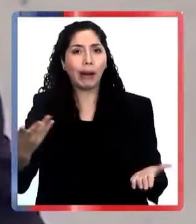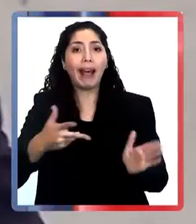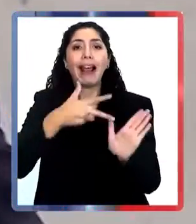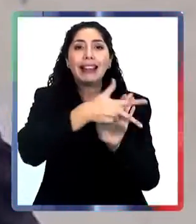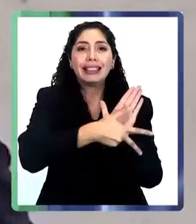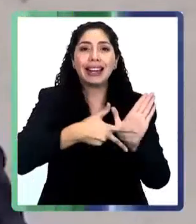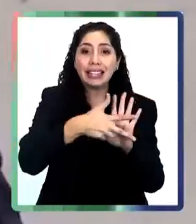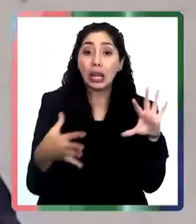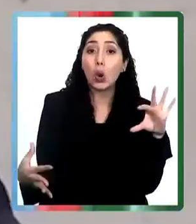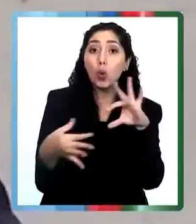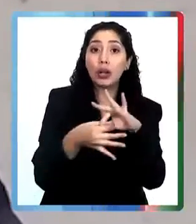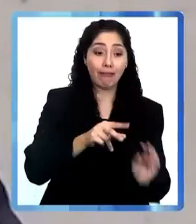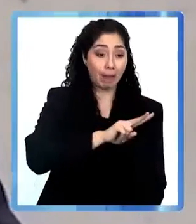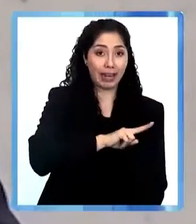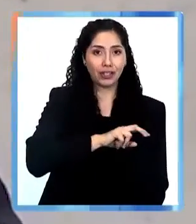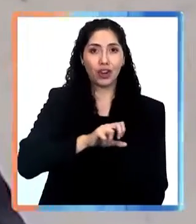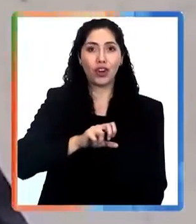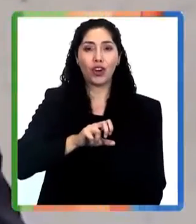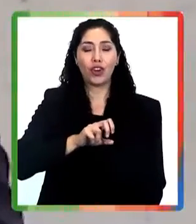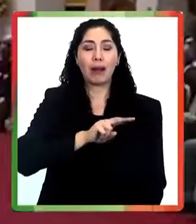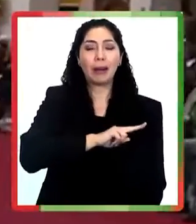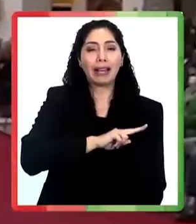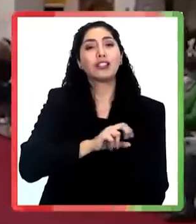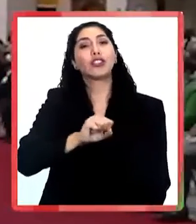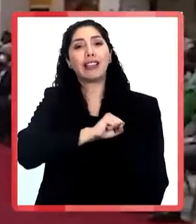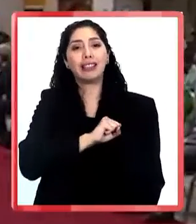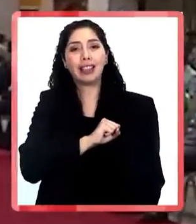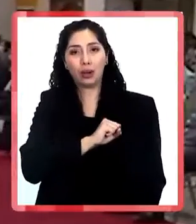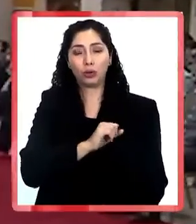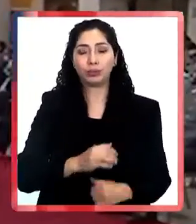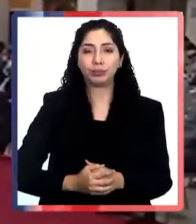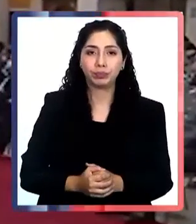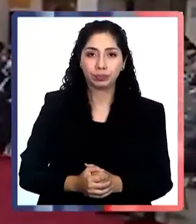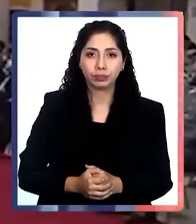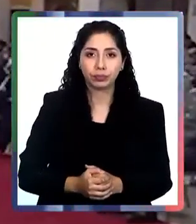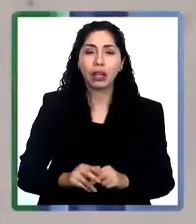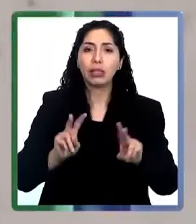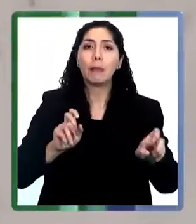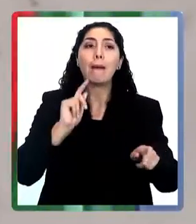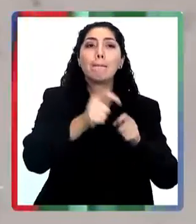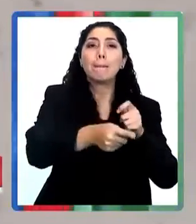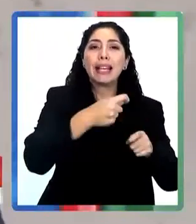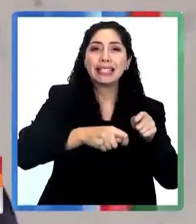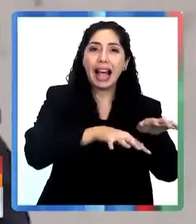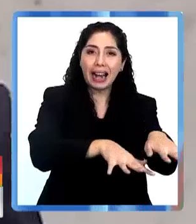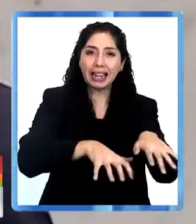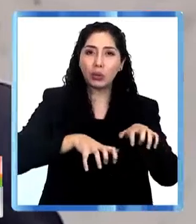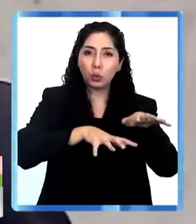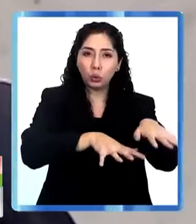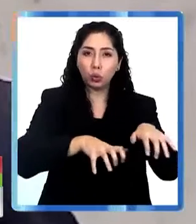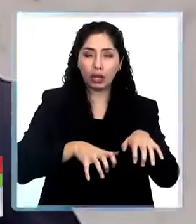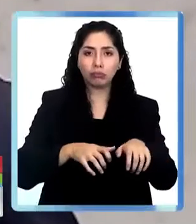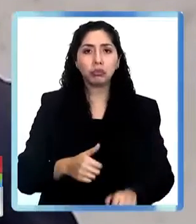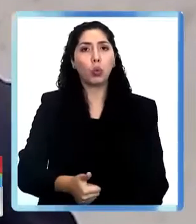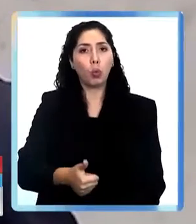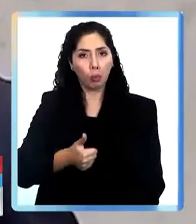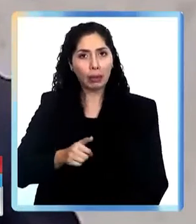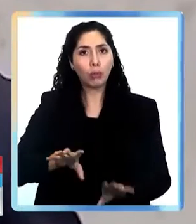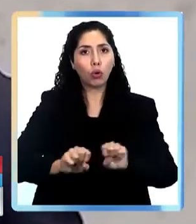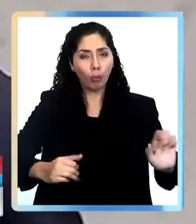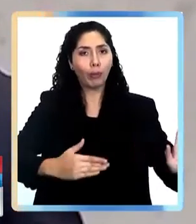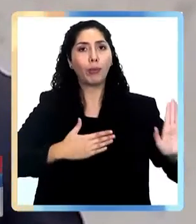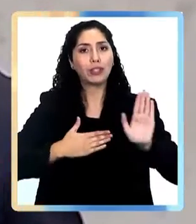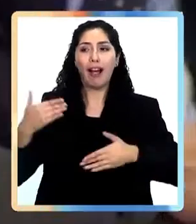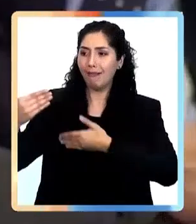el tren que va a unir a valparaíso y santiago en materia de texas y acuicultura vamos a cumplir con nuestro compromiso